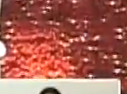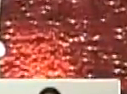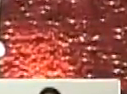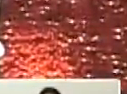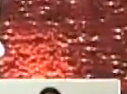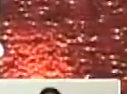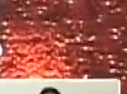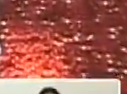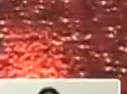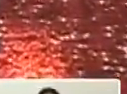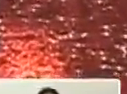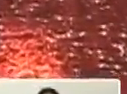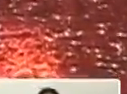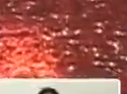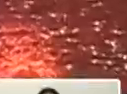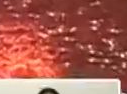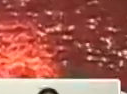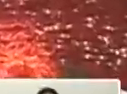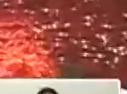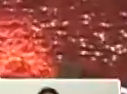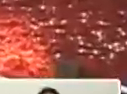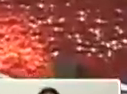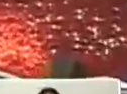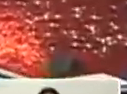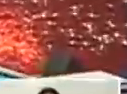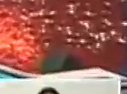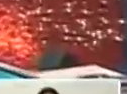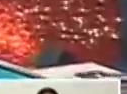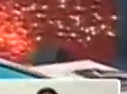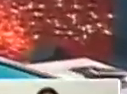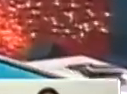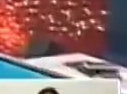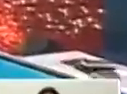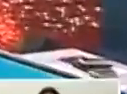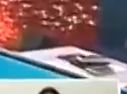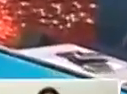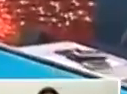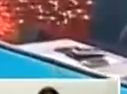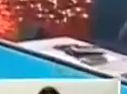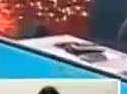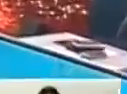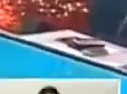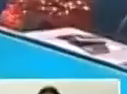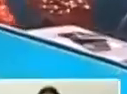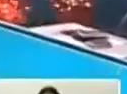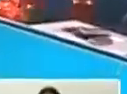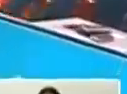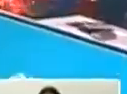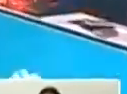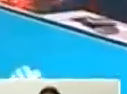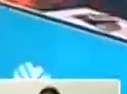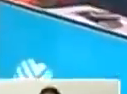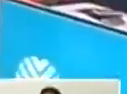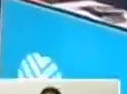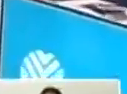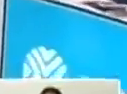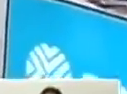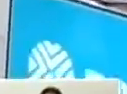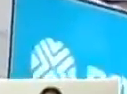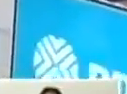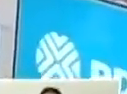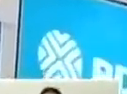testimonios grabados, escritos, patentados. Agradezco este